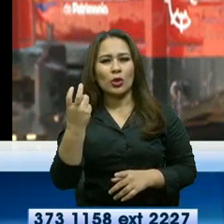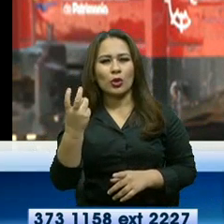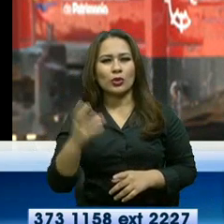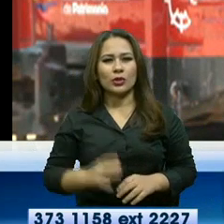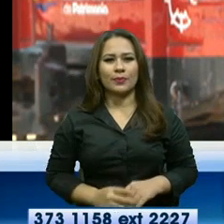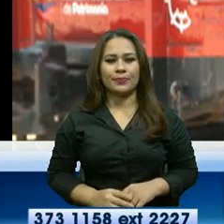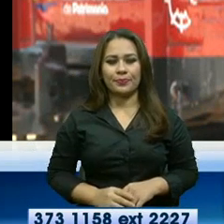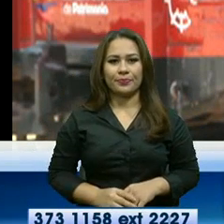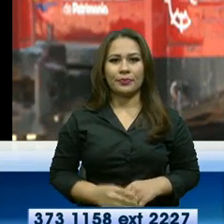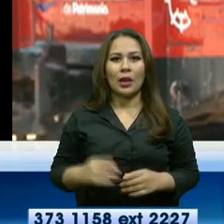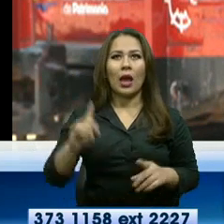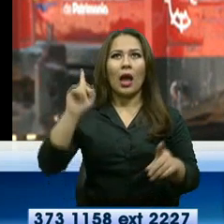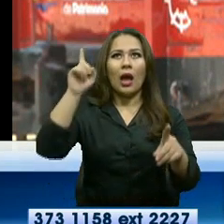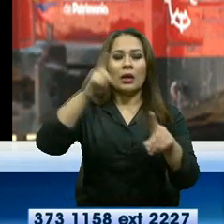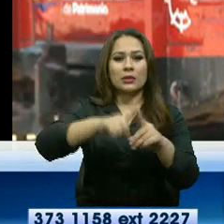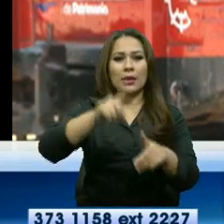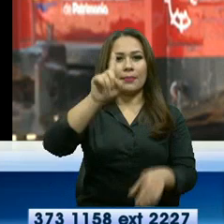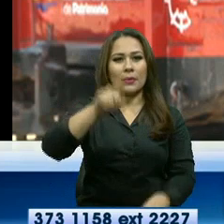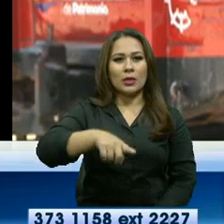1912. Ya para